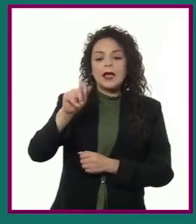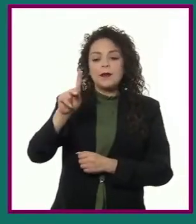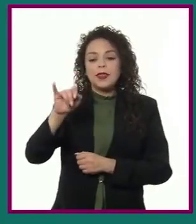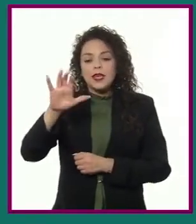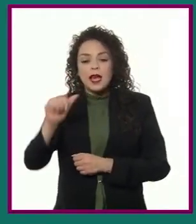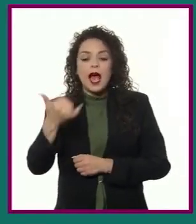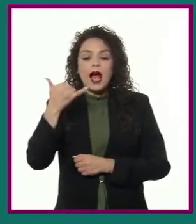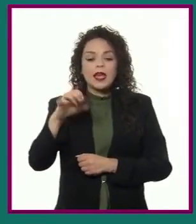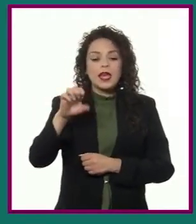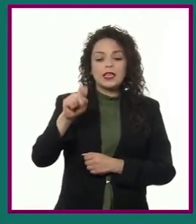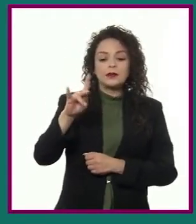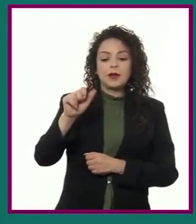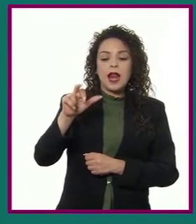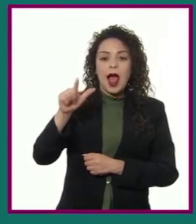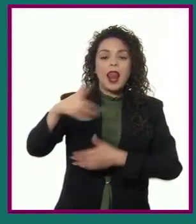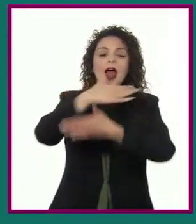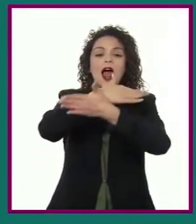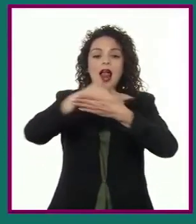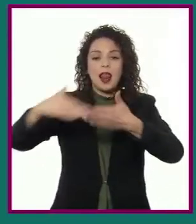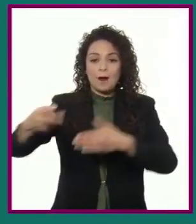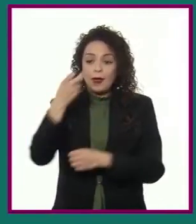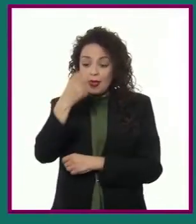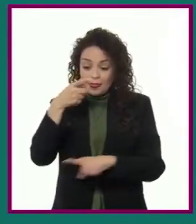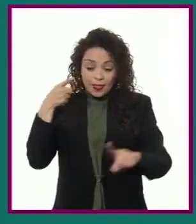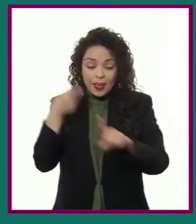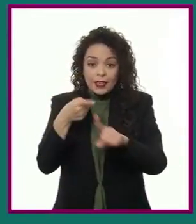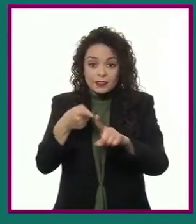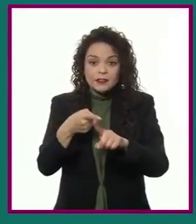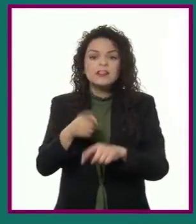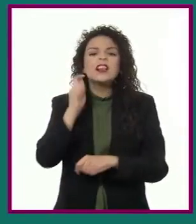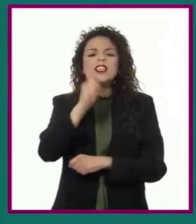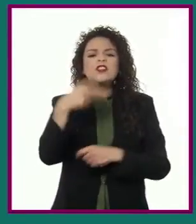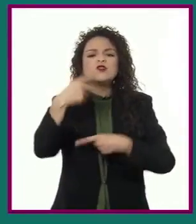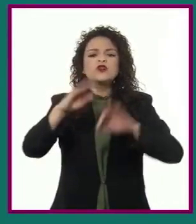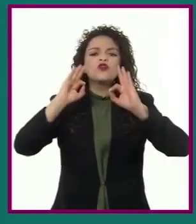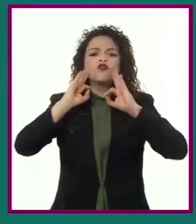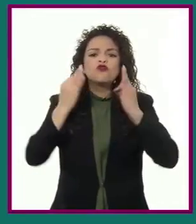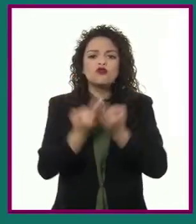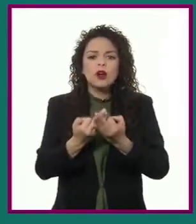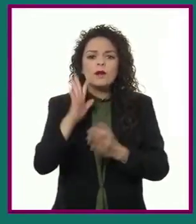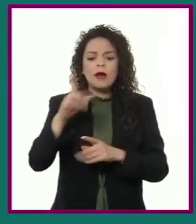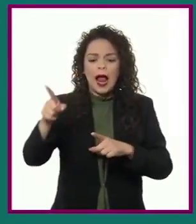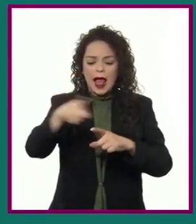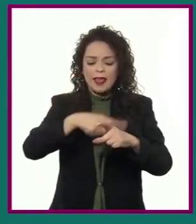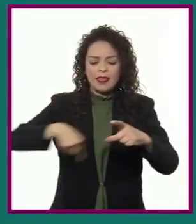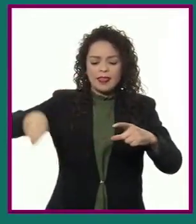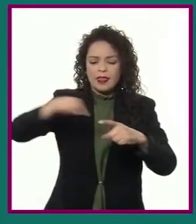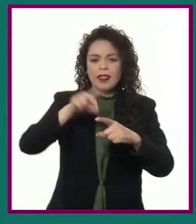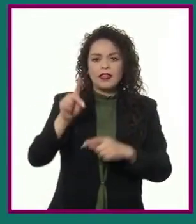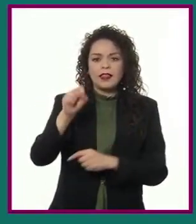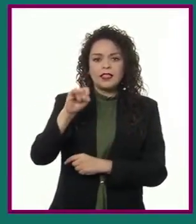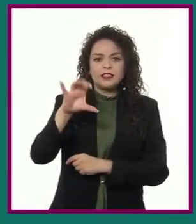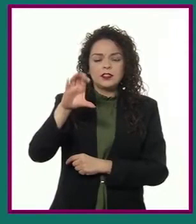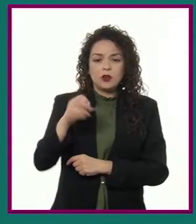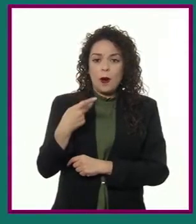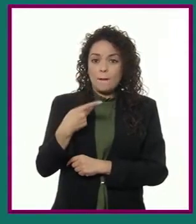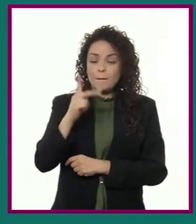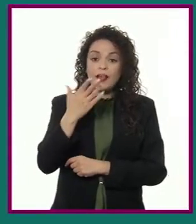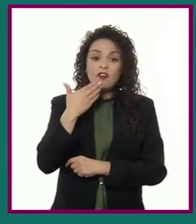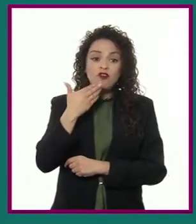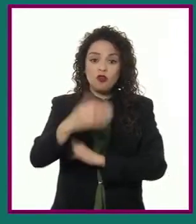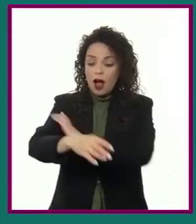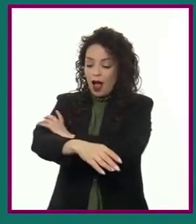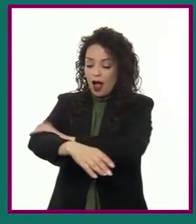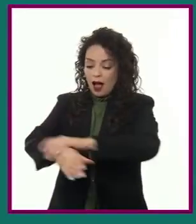espirales. Estas galaxias intermedias tienen la forma del disco de las espirales, pero no poseen los